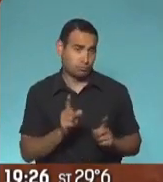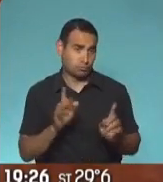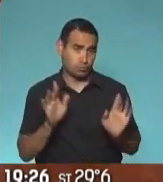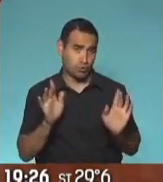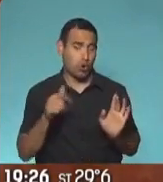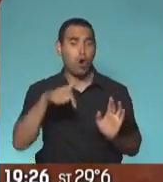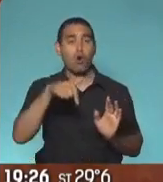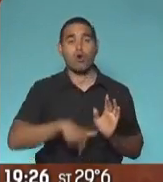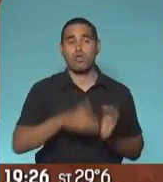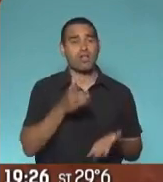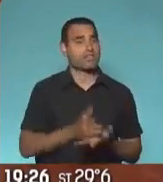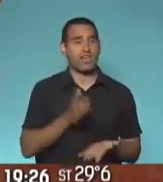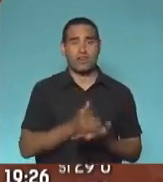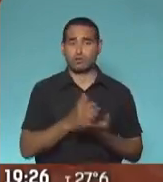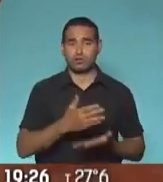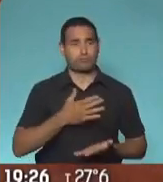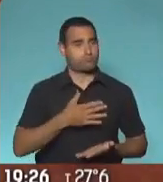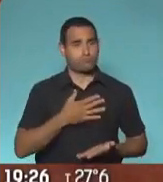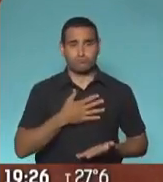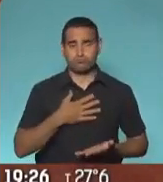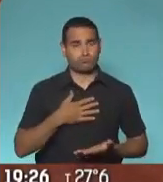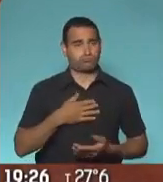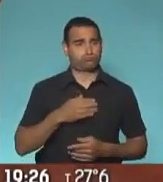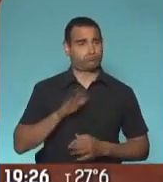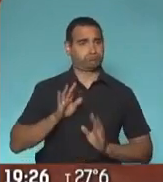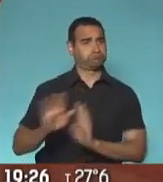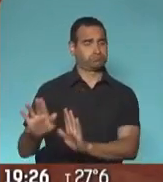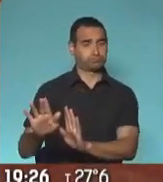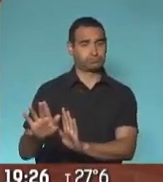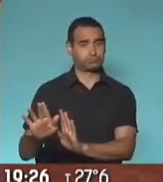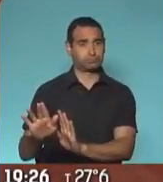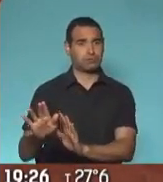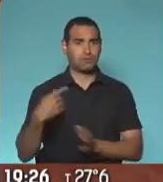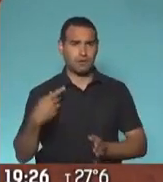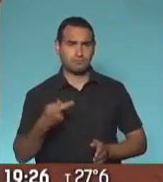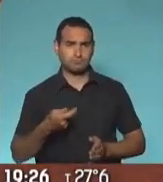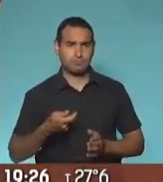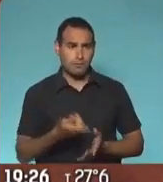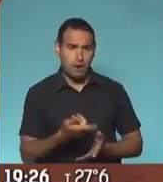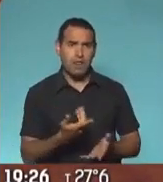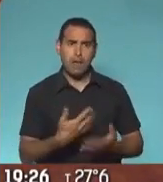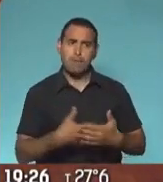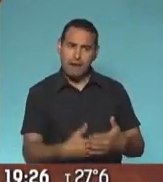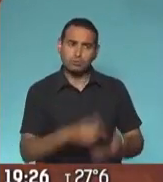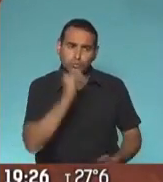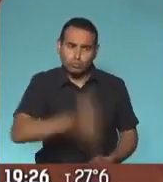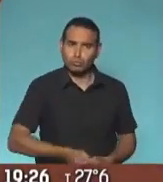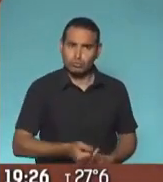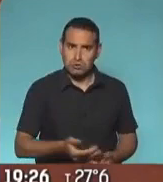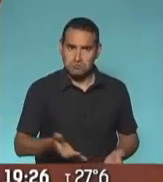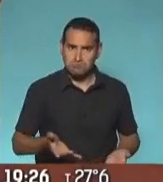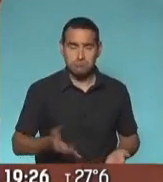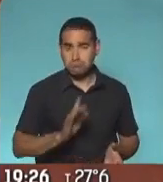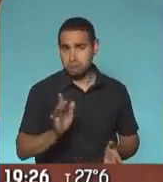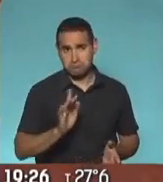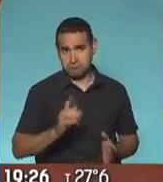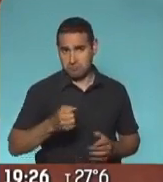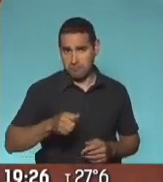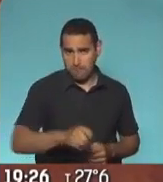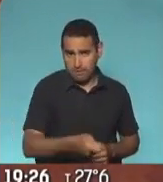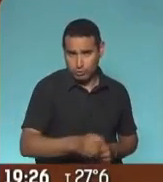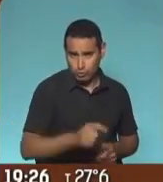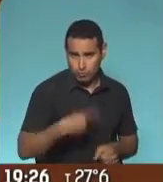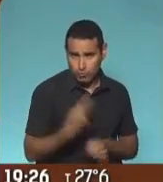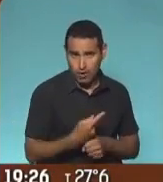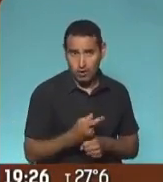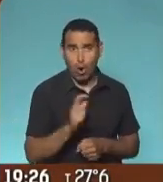Hoy nuestro derecho no permite. Ni permite que se la exija continuar con un embarazo, ni se le exige